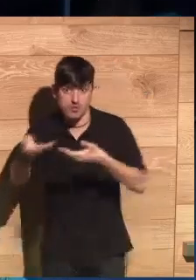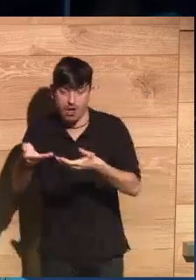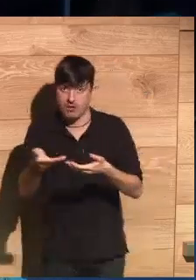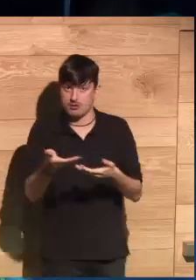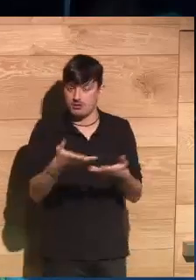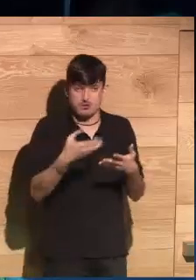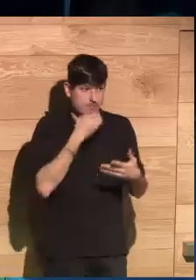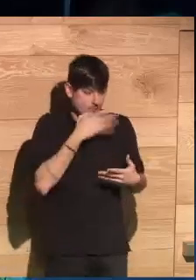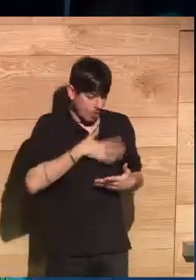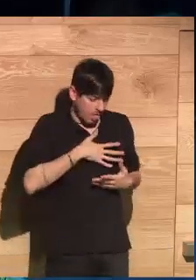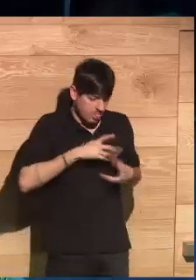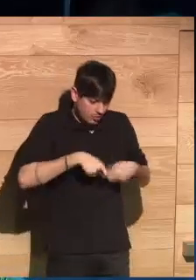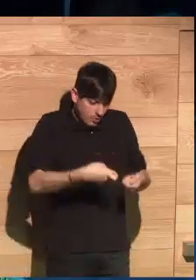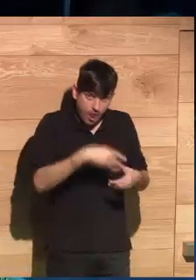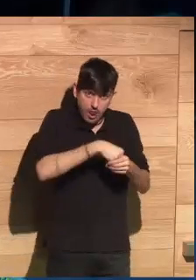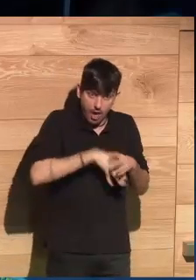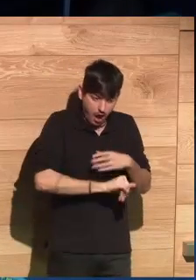una bondad natural, un sentido